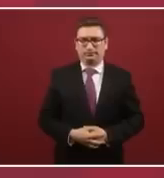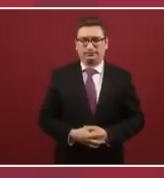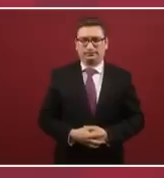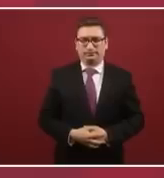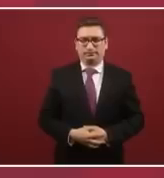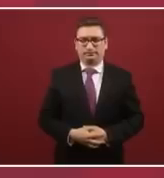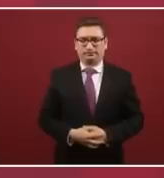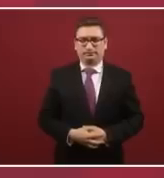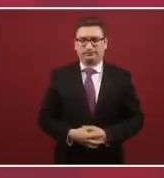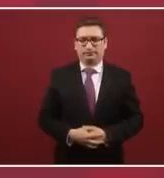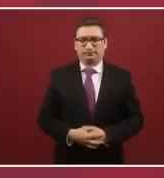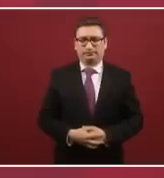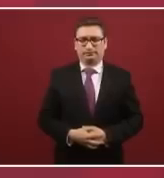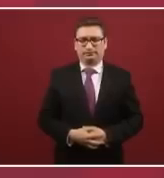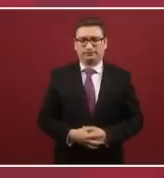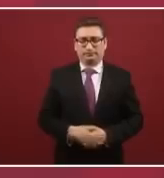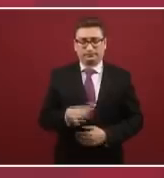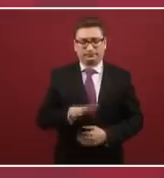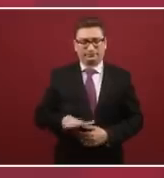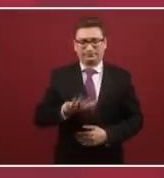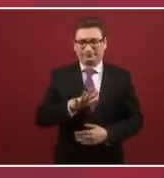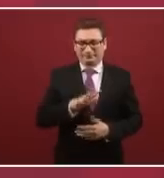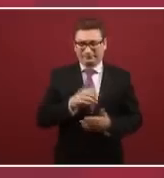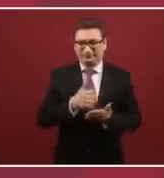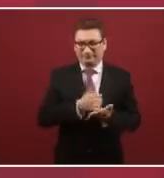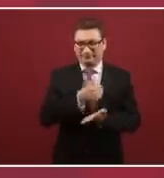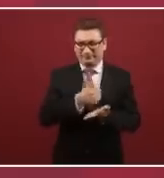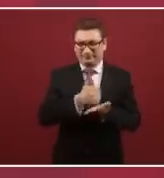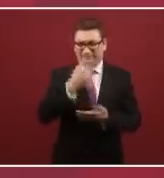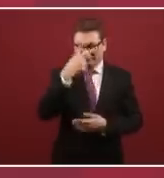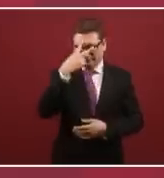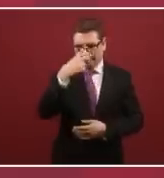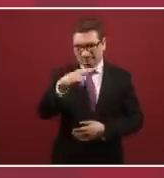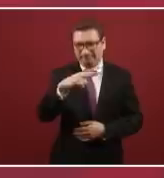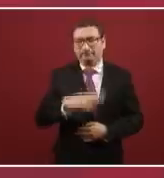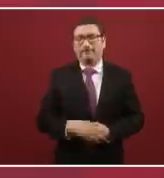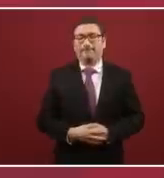la Ciudad de México, durante